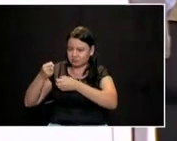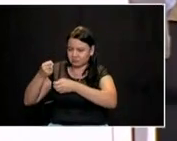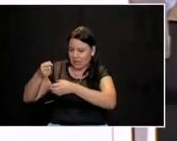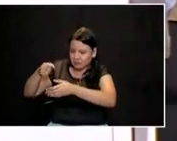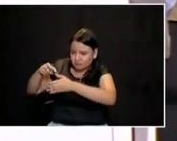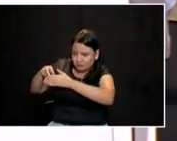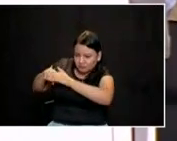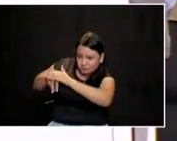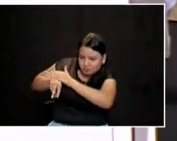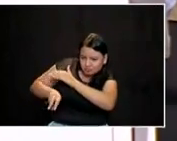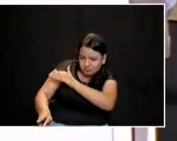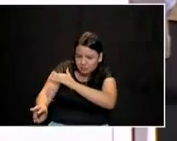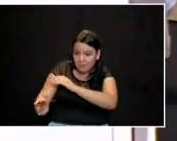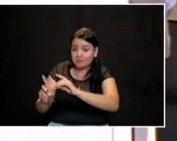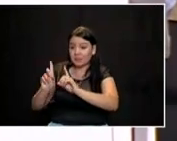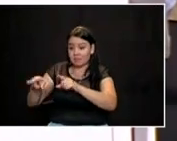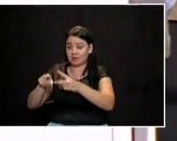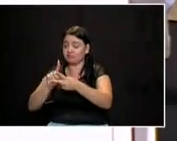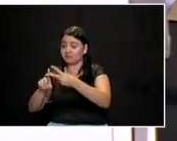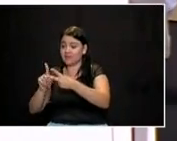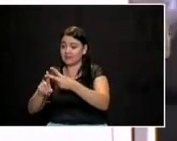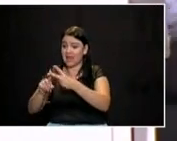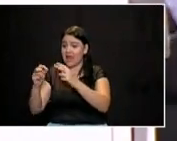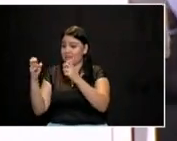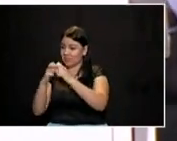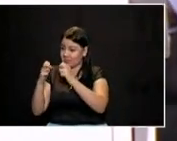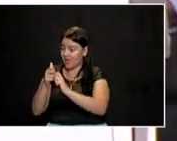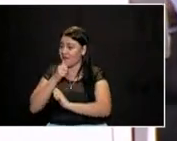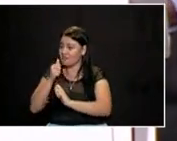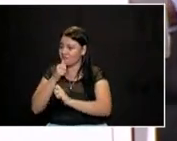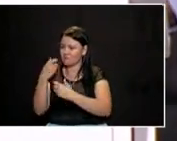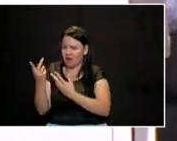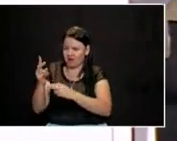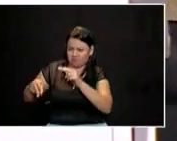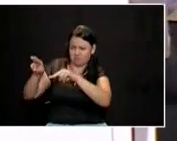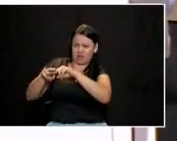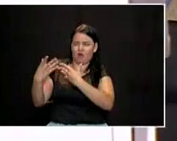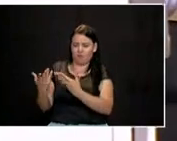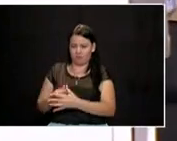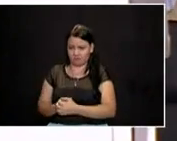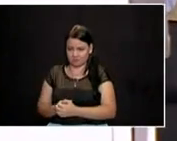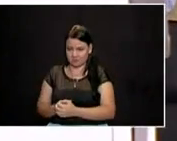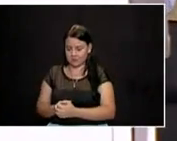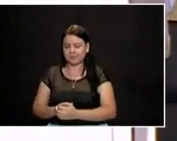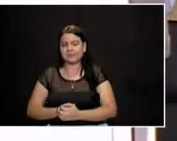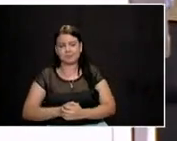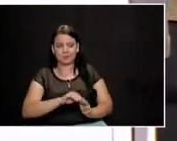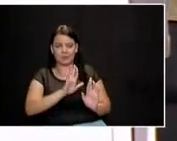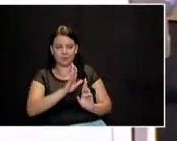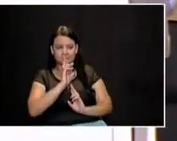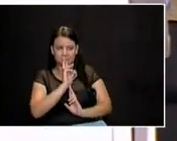las tarifas de servicios públicos. Un minuto para responder, doctor Daniel. No, voy a empezar con el metro subterráneo. Ese es un proyecto no